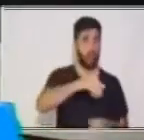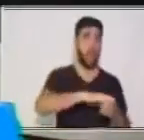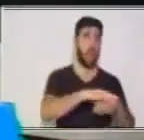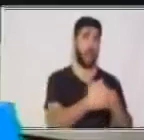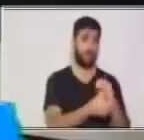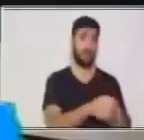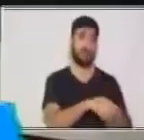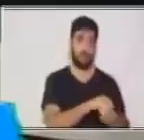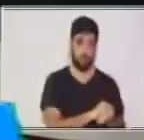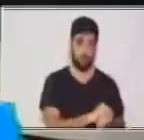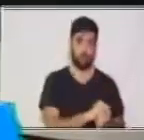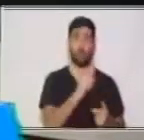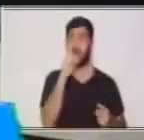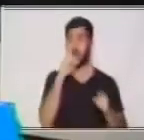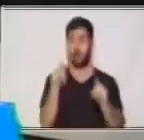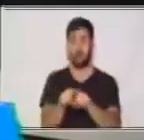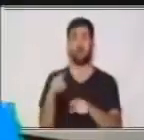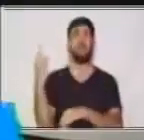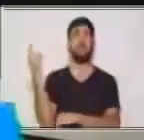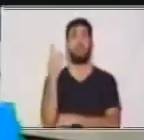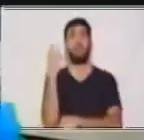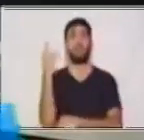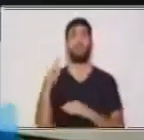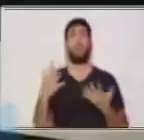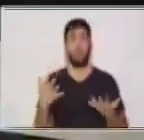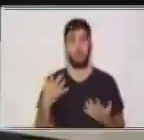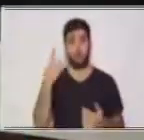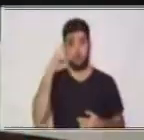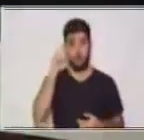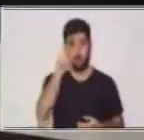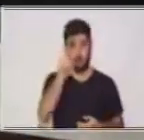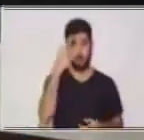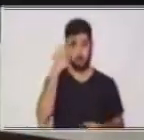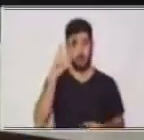con jabón. Y lo más importante en este momento, para ti, para